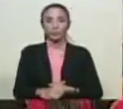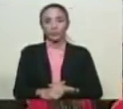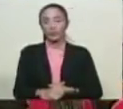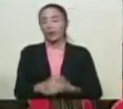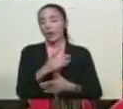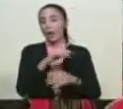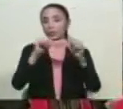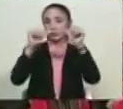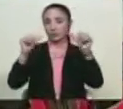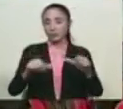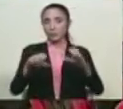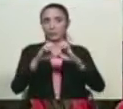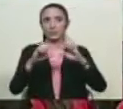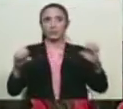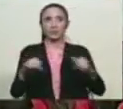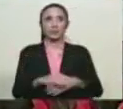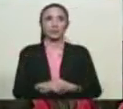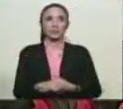sistema educativo.